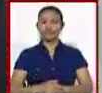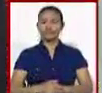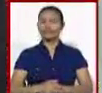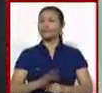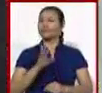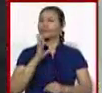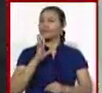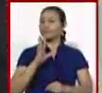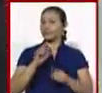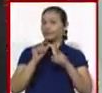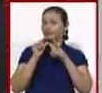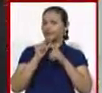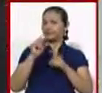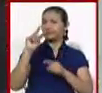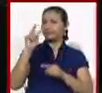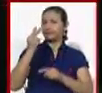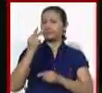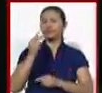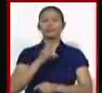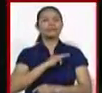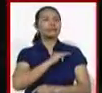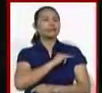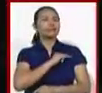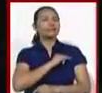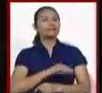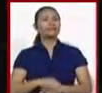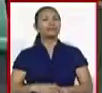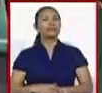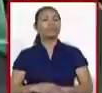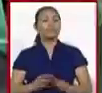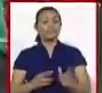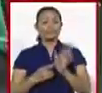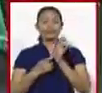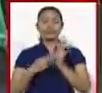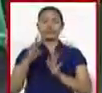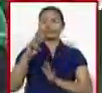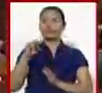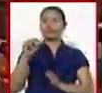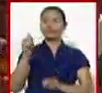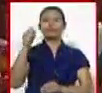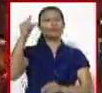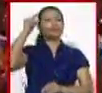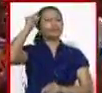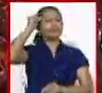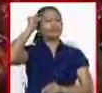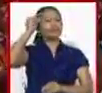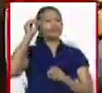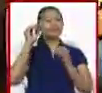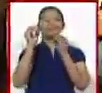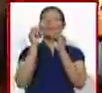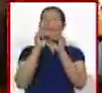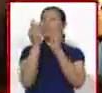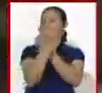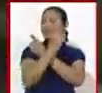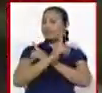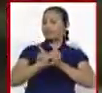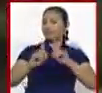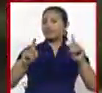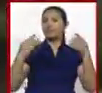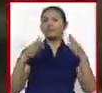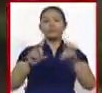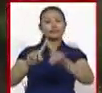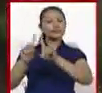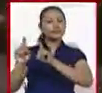un doble discurso y una doble moral. Además, aseguró el representante del MAS de que el gobierno es el más democrático porque